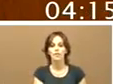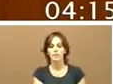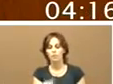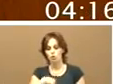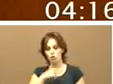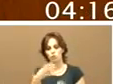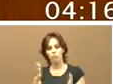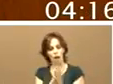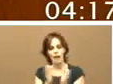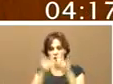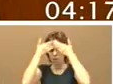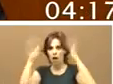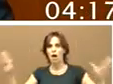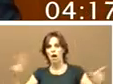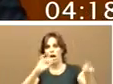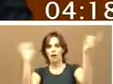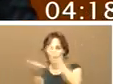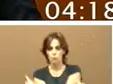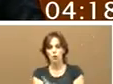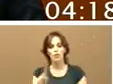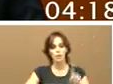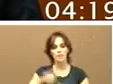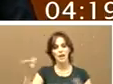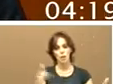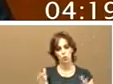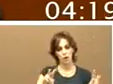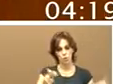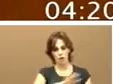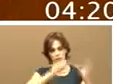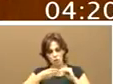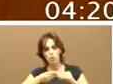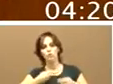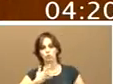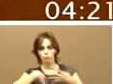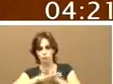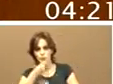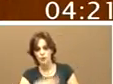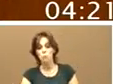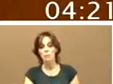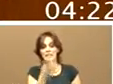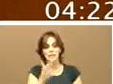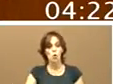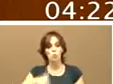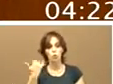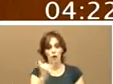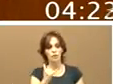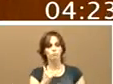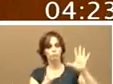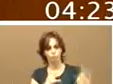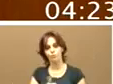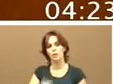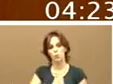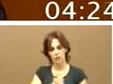dispuestos al cambio adaptarnos a los nuevos tiempos y aprovechar las oportunidades que siempre las hay en este cambio